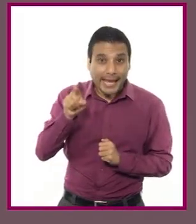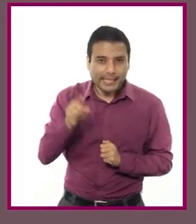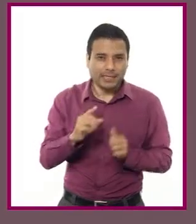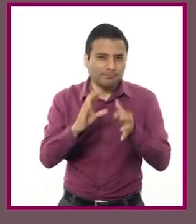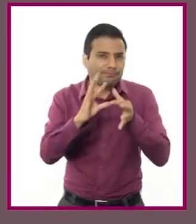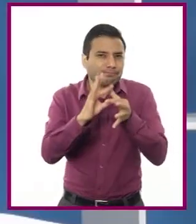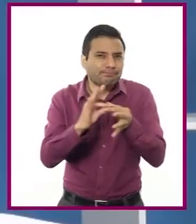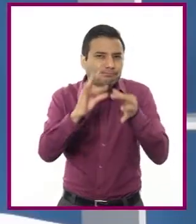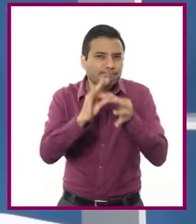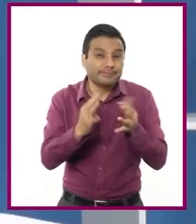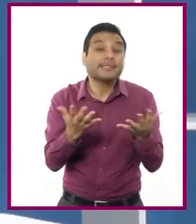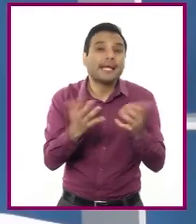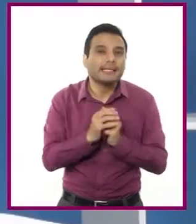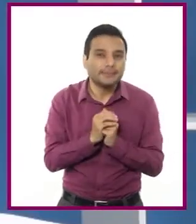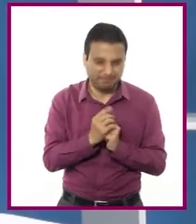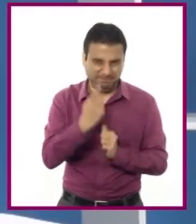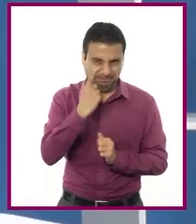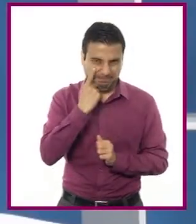testimonios.